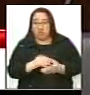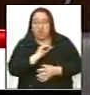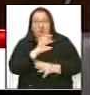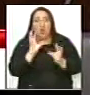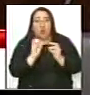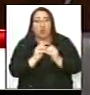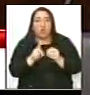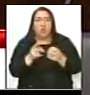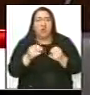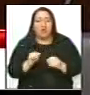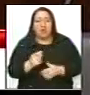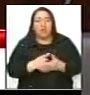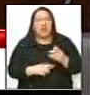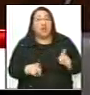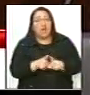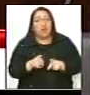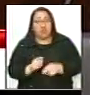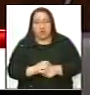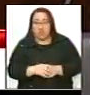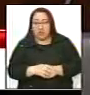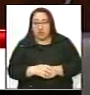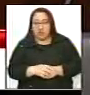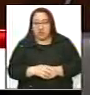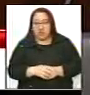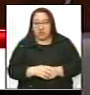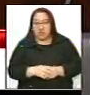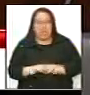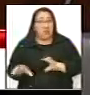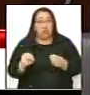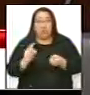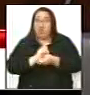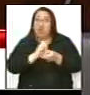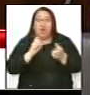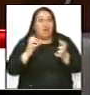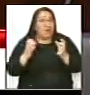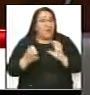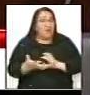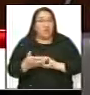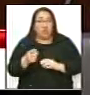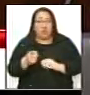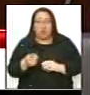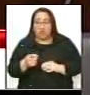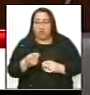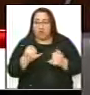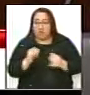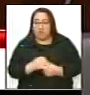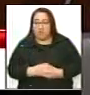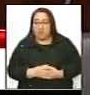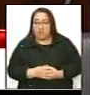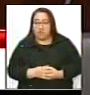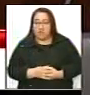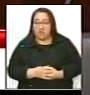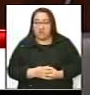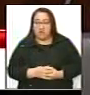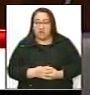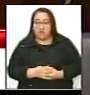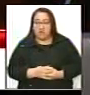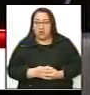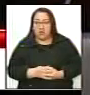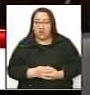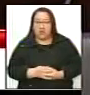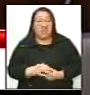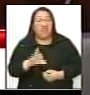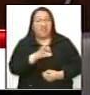eso, un informe que además ha producido cambios, un informe que además ha producido que la fiscalía se ponga las